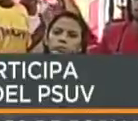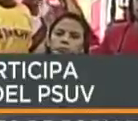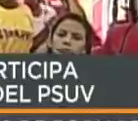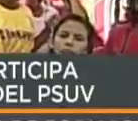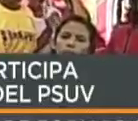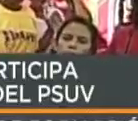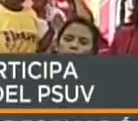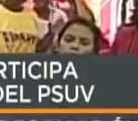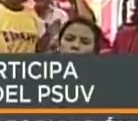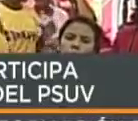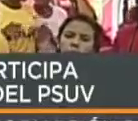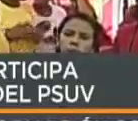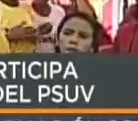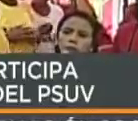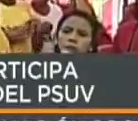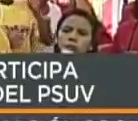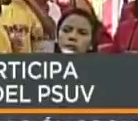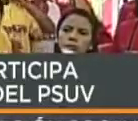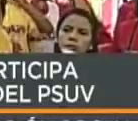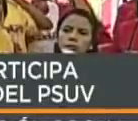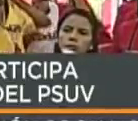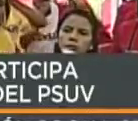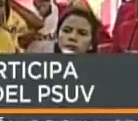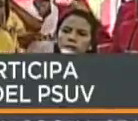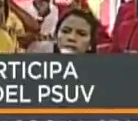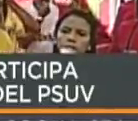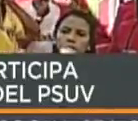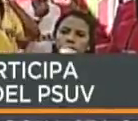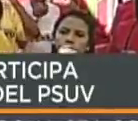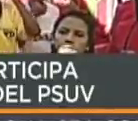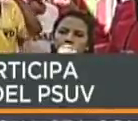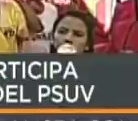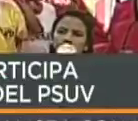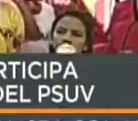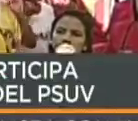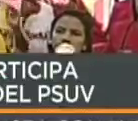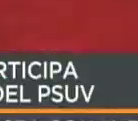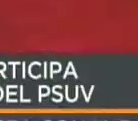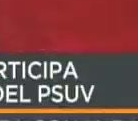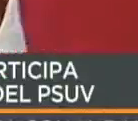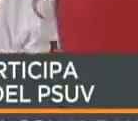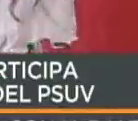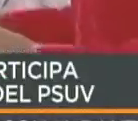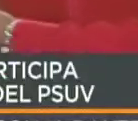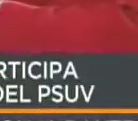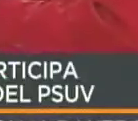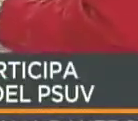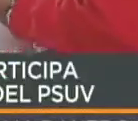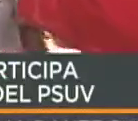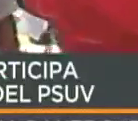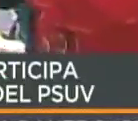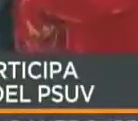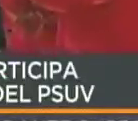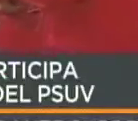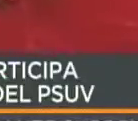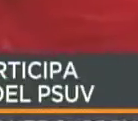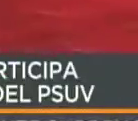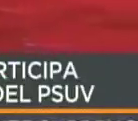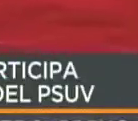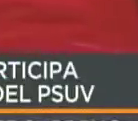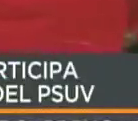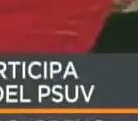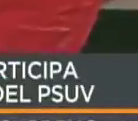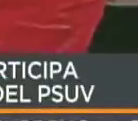Nuestra América Alba, TCP, en esta importante cumbre celebrada en nuestro país. Recordemos que también le entregaron